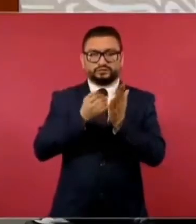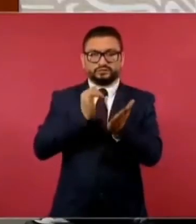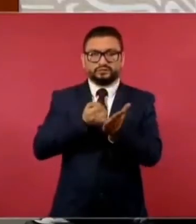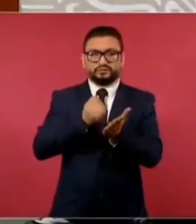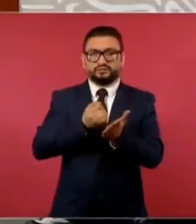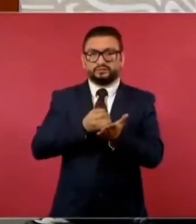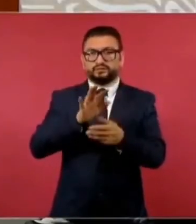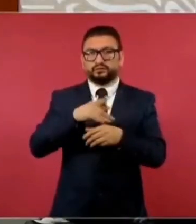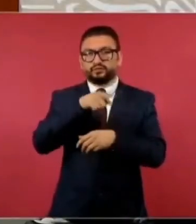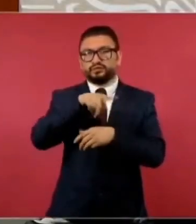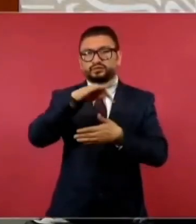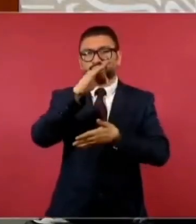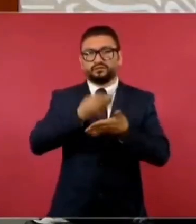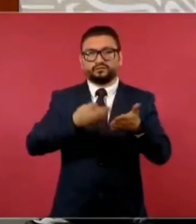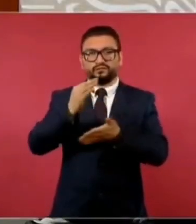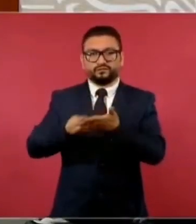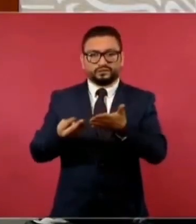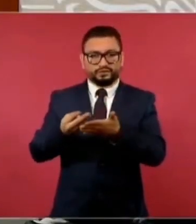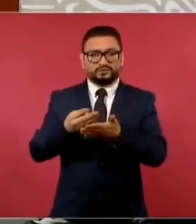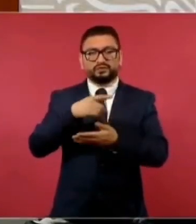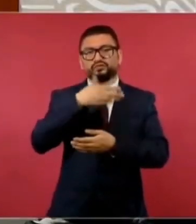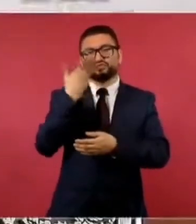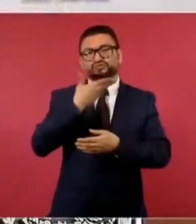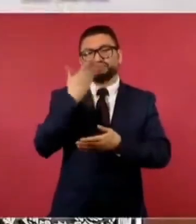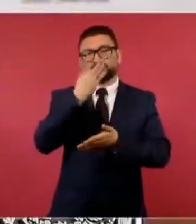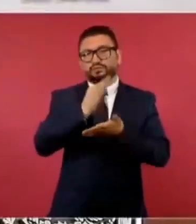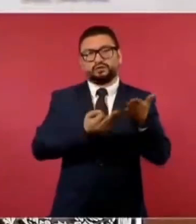factureros. Se dedican a hacer facturas,